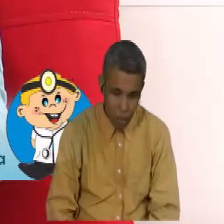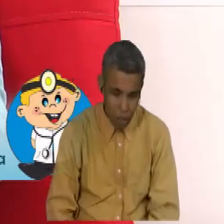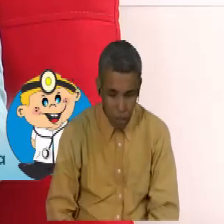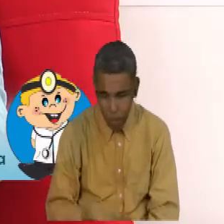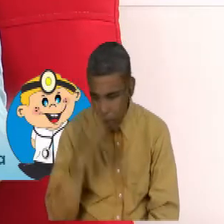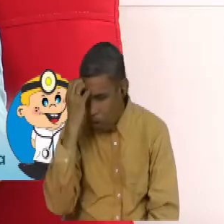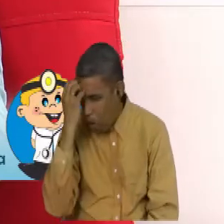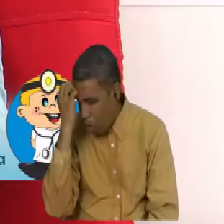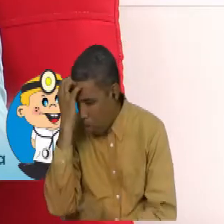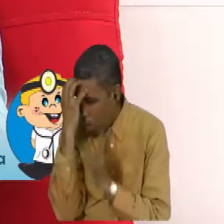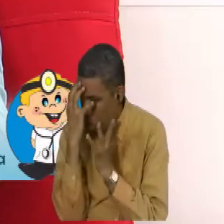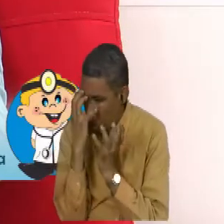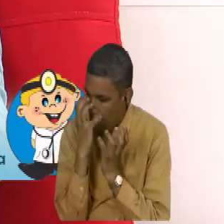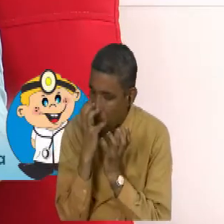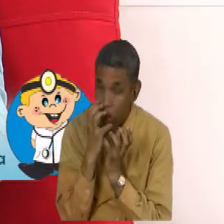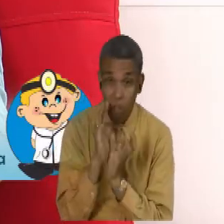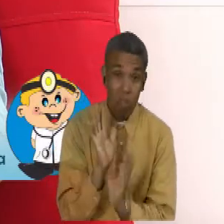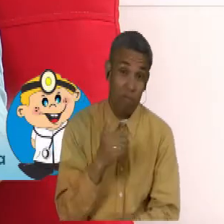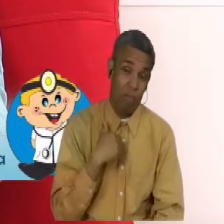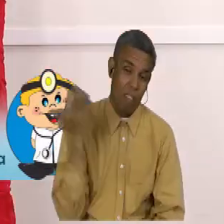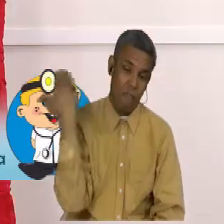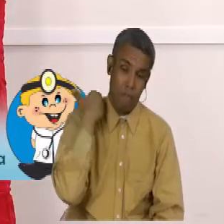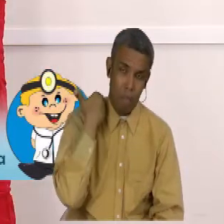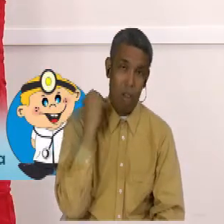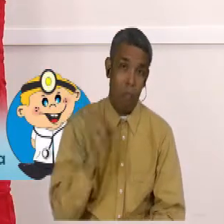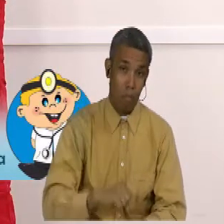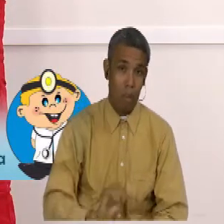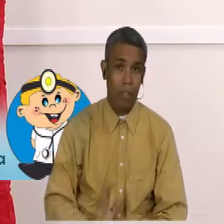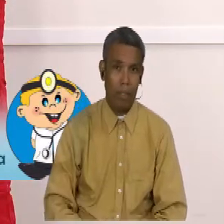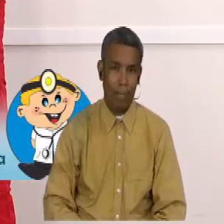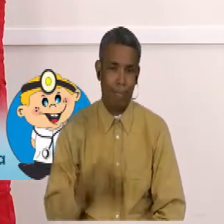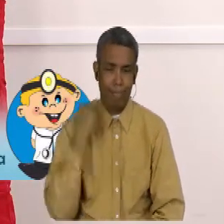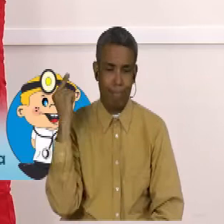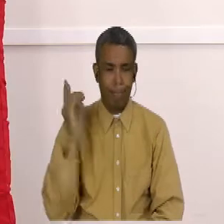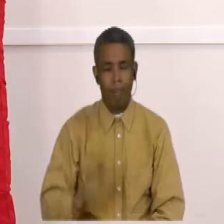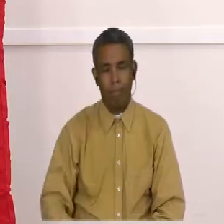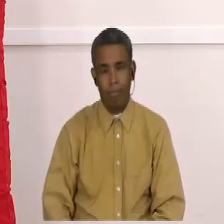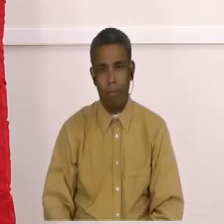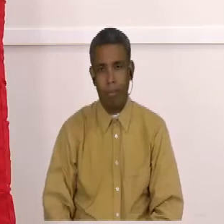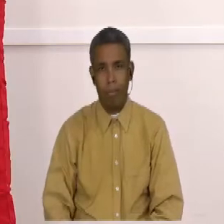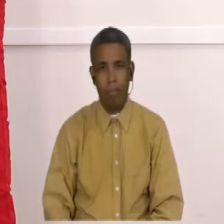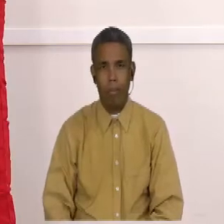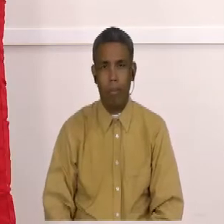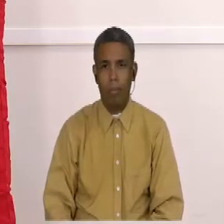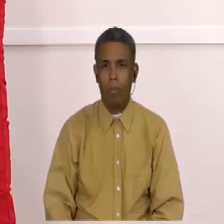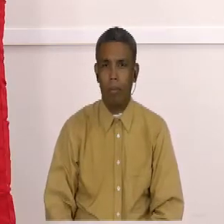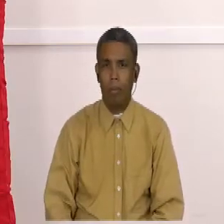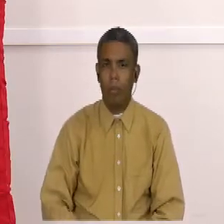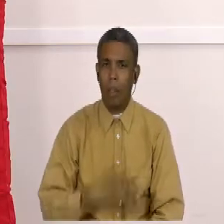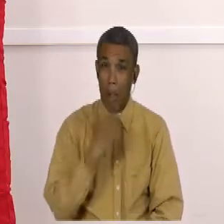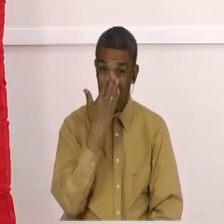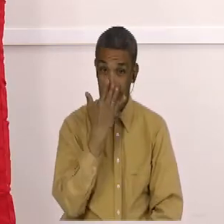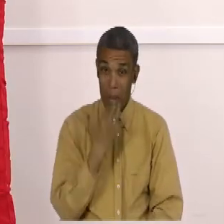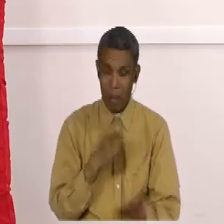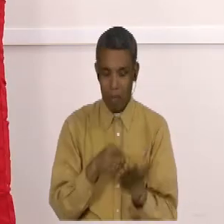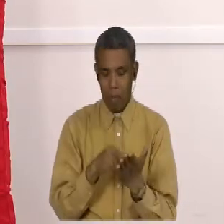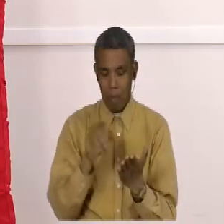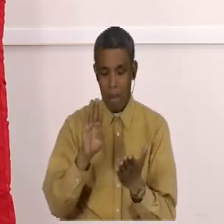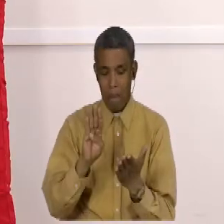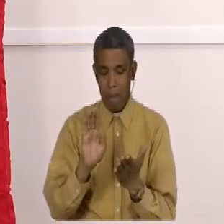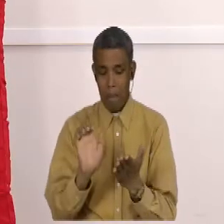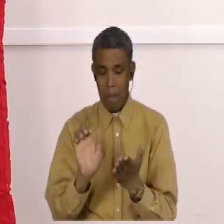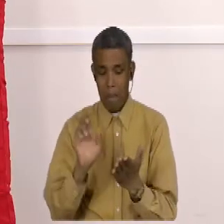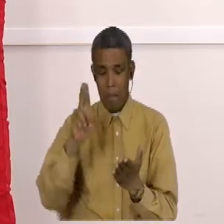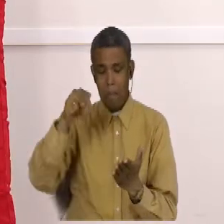acomplejado y deprimido. Sí, señor, exactamente, doctor. En Facebook, Belki nos dice, dígame, por